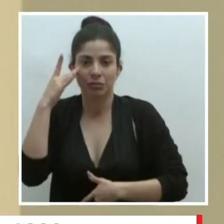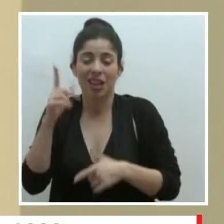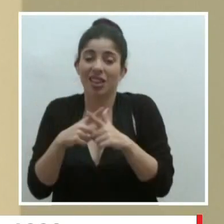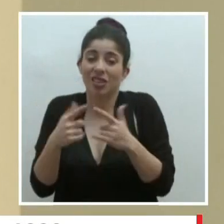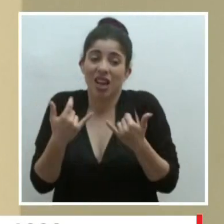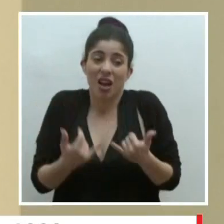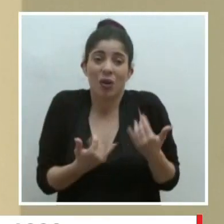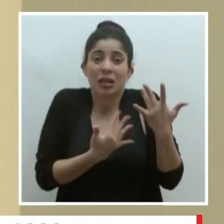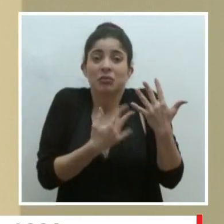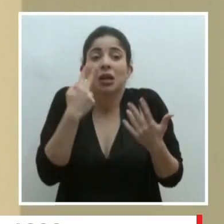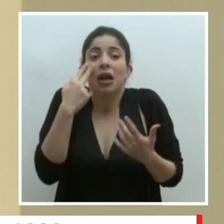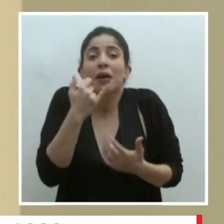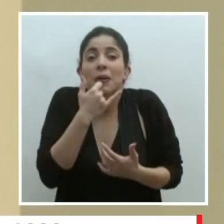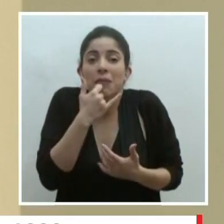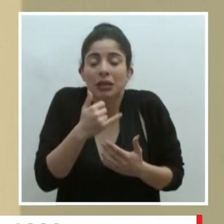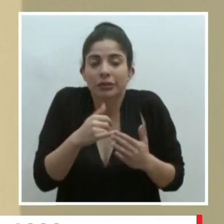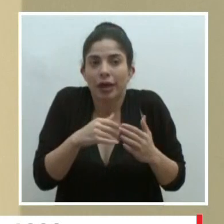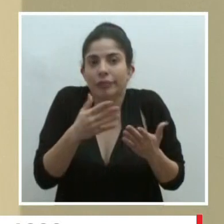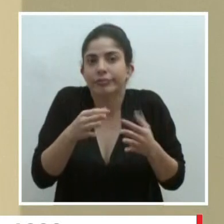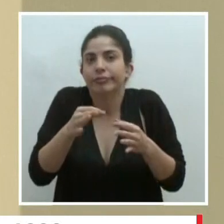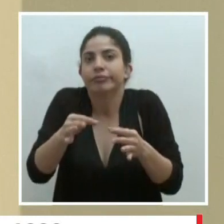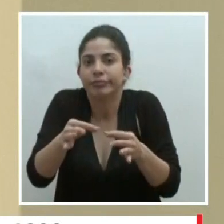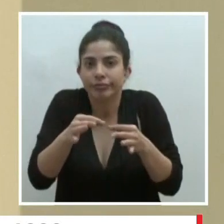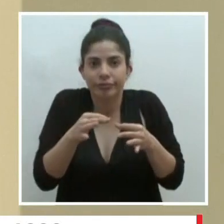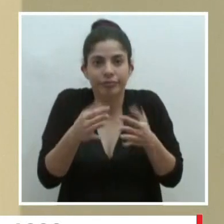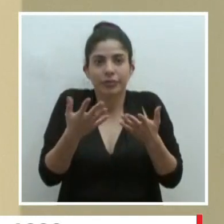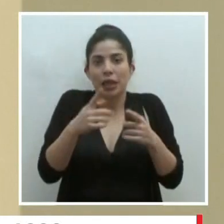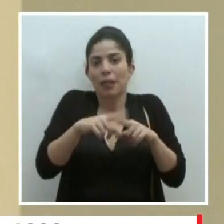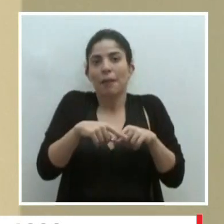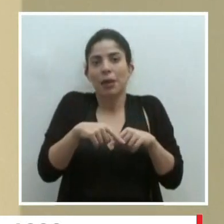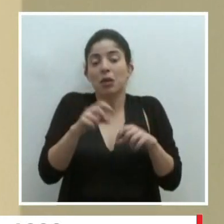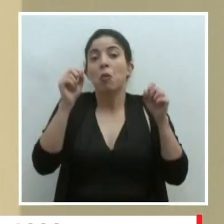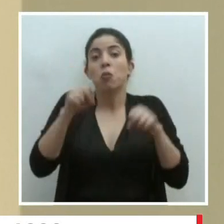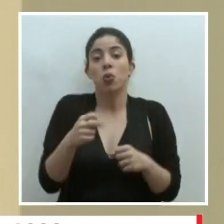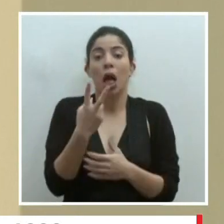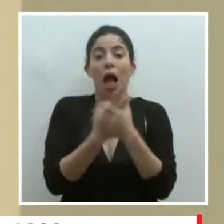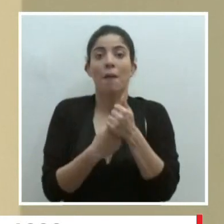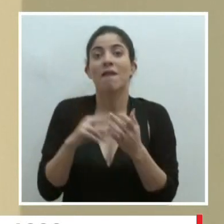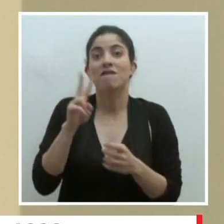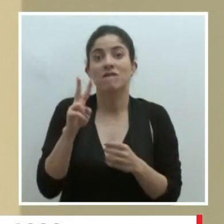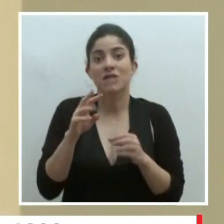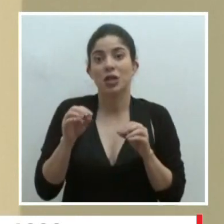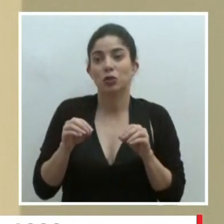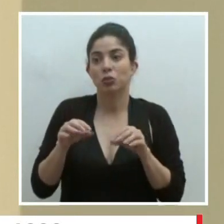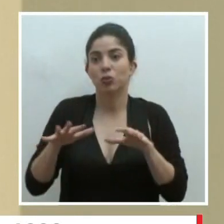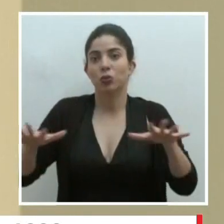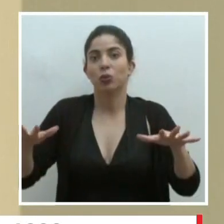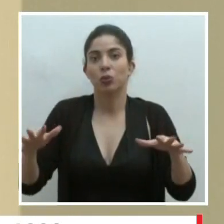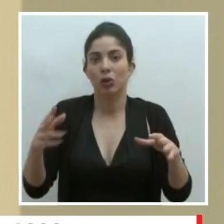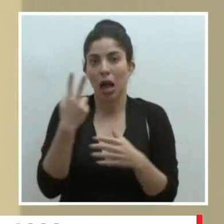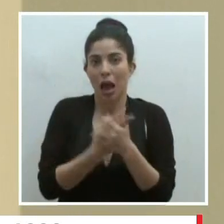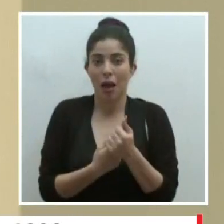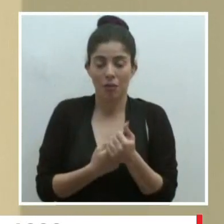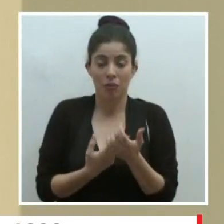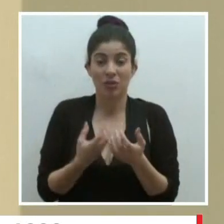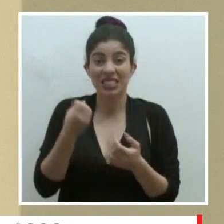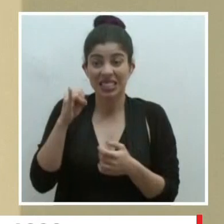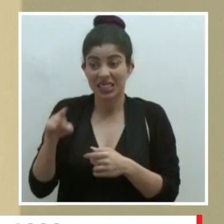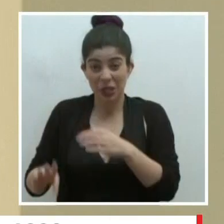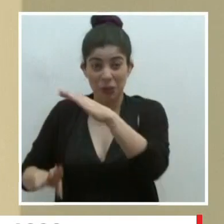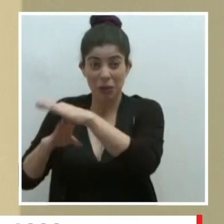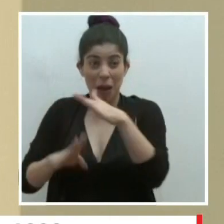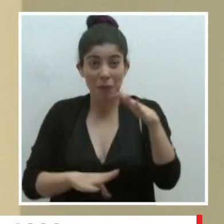qué ocurre. Puede haber perfectamente la circulación de los dos virus. En realidad, decir que va a haber picos por los